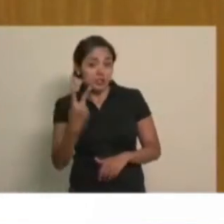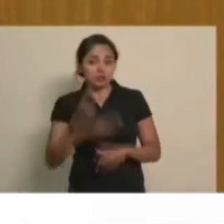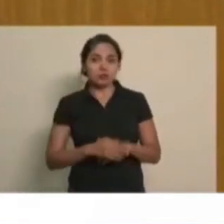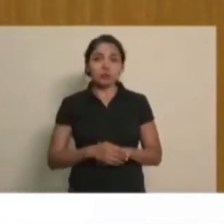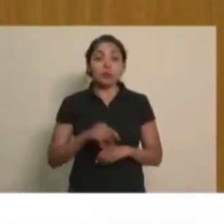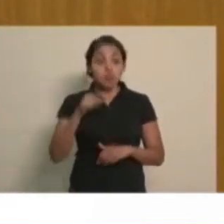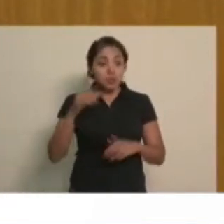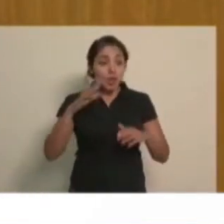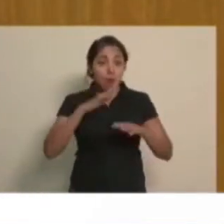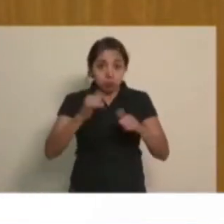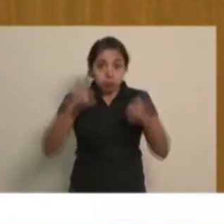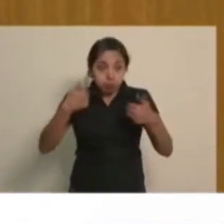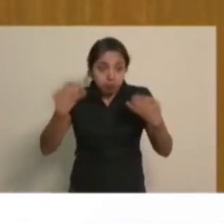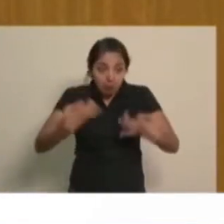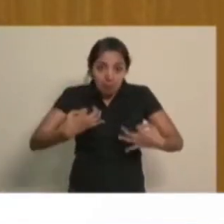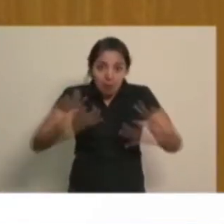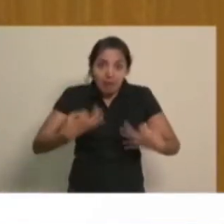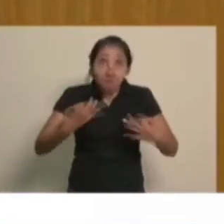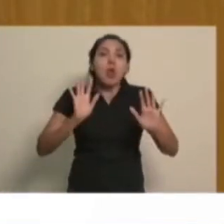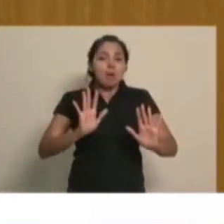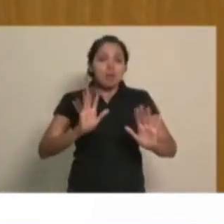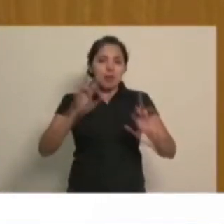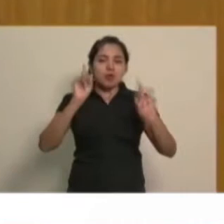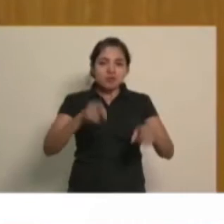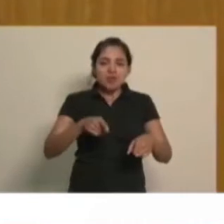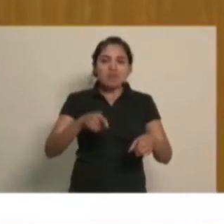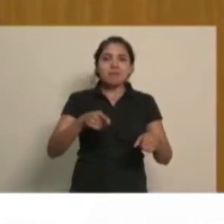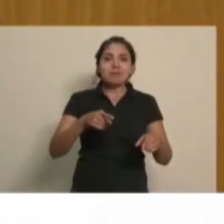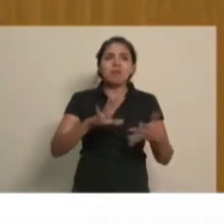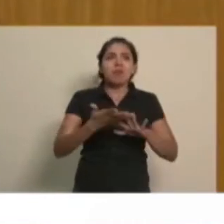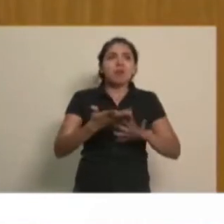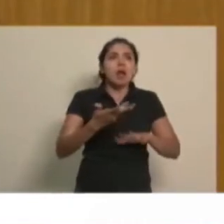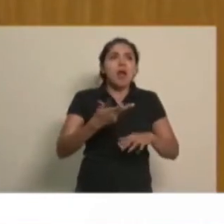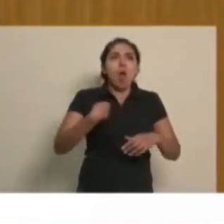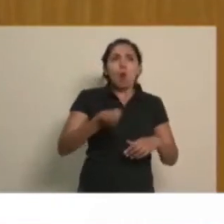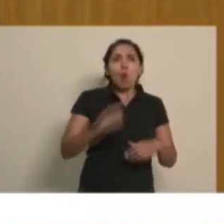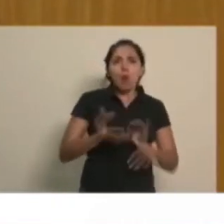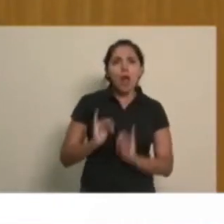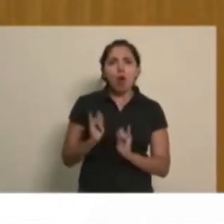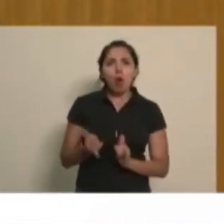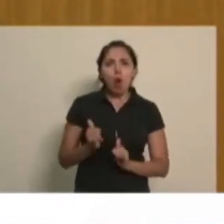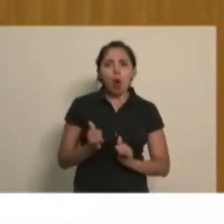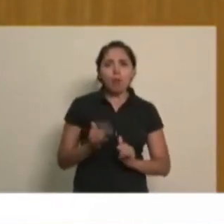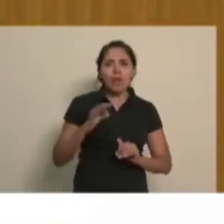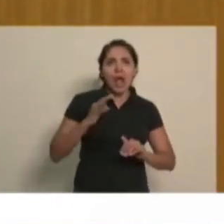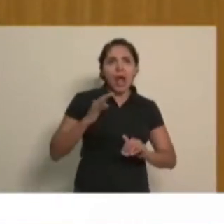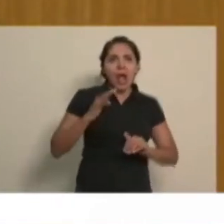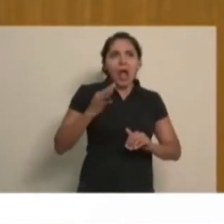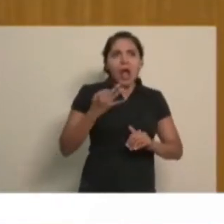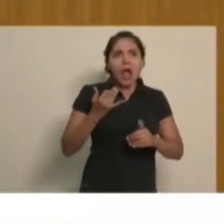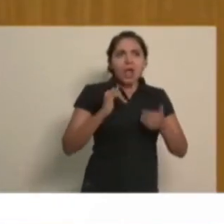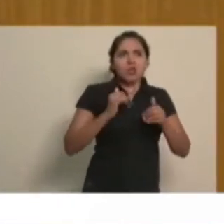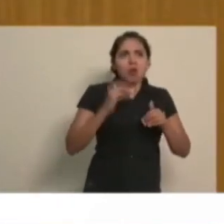noticia, indudablemente implica una mayor cantidad de años en situación de pasividad y, por lo tanto, un mayor esfuerzo para las cajas